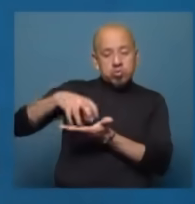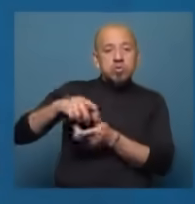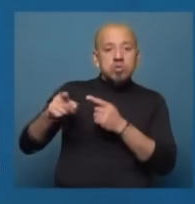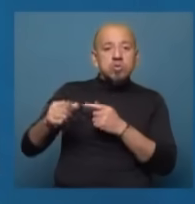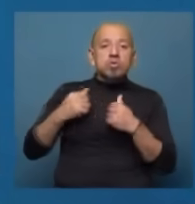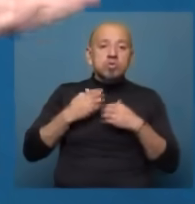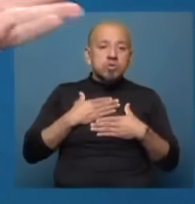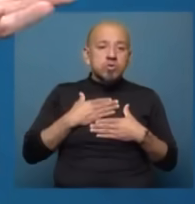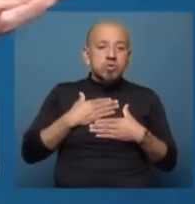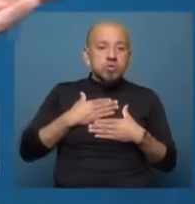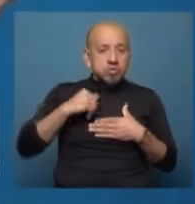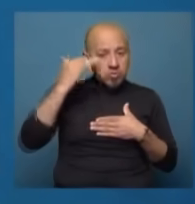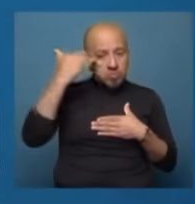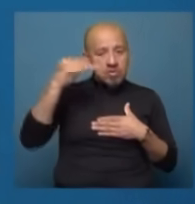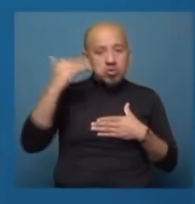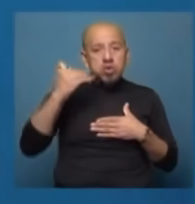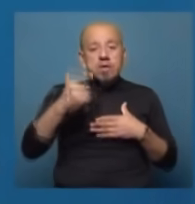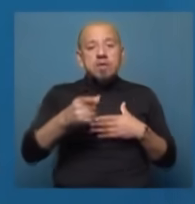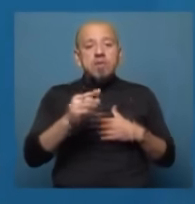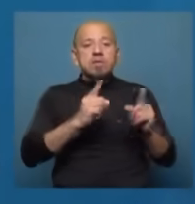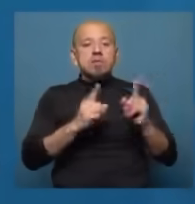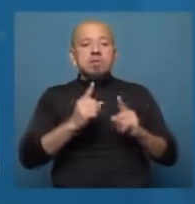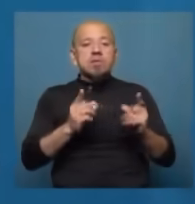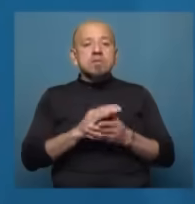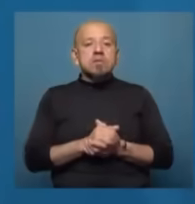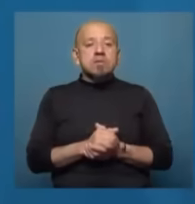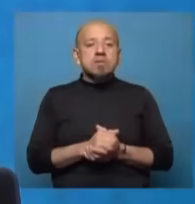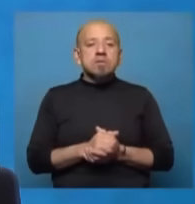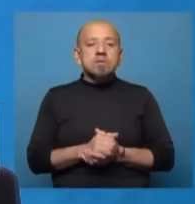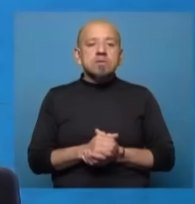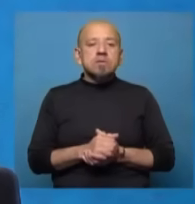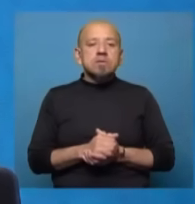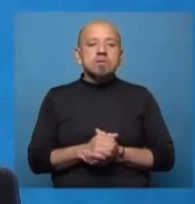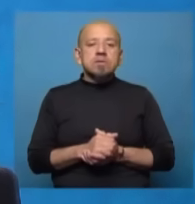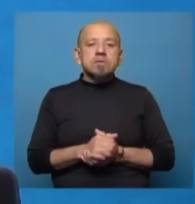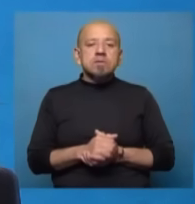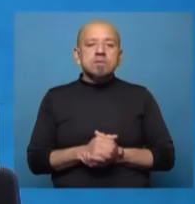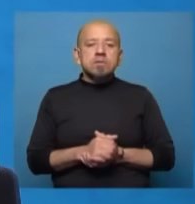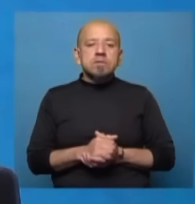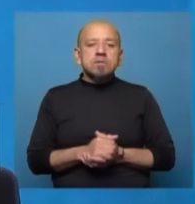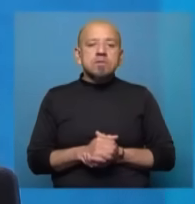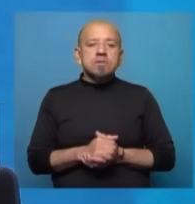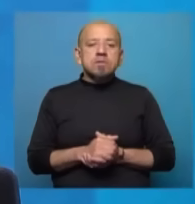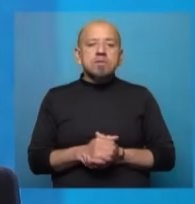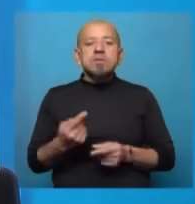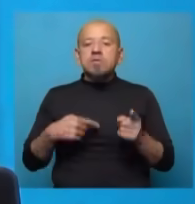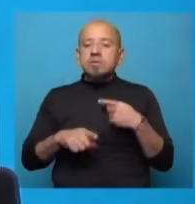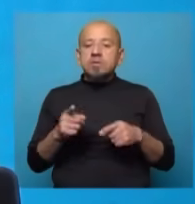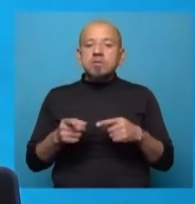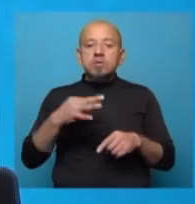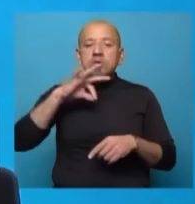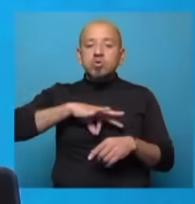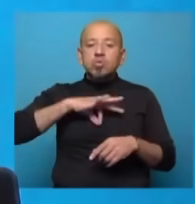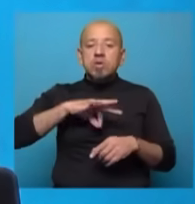en realidad soy profesora como de cinco materias entonces en total llevo como 40 creo ahora lo que aclaras también es que lo que aclaras también es que el sueldo a